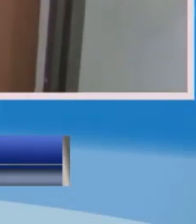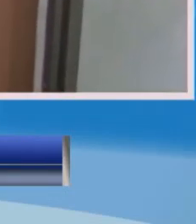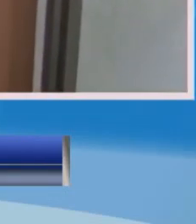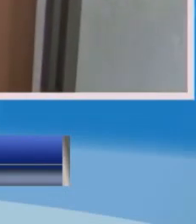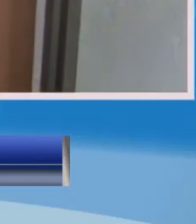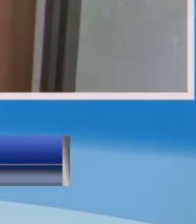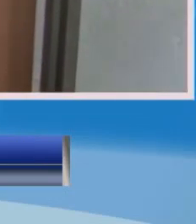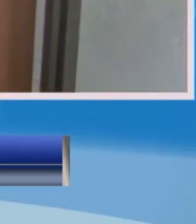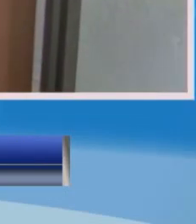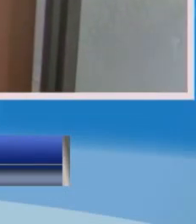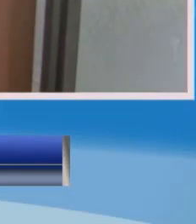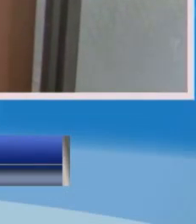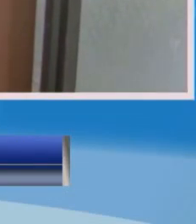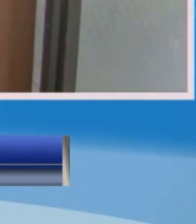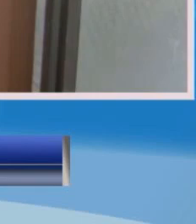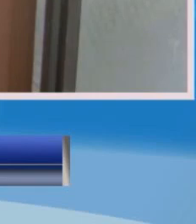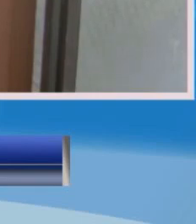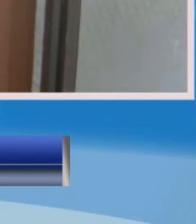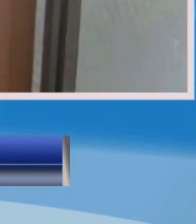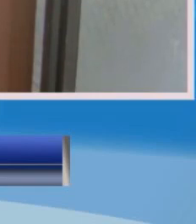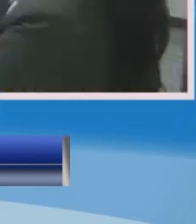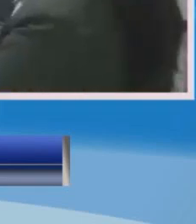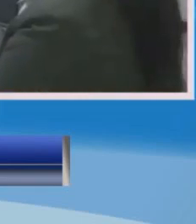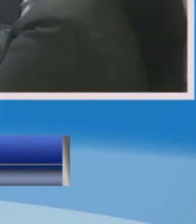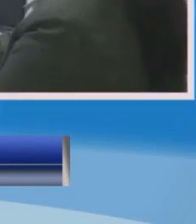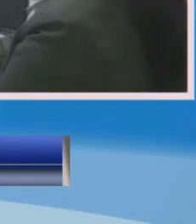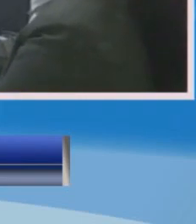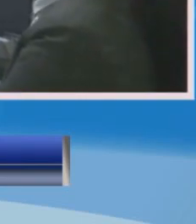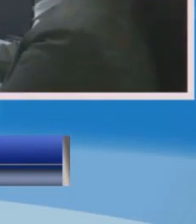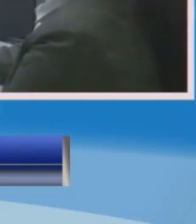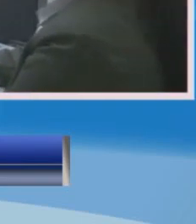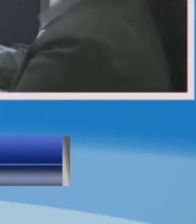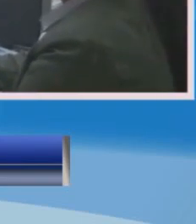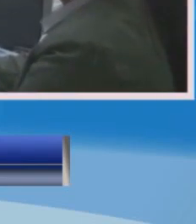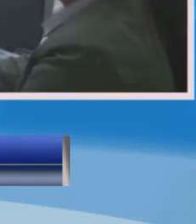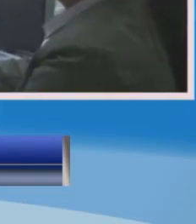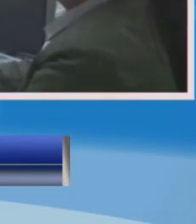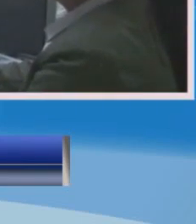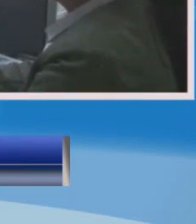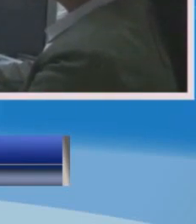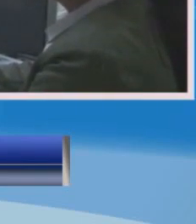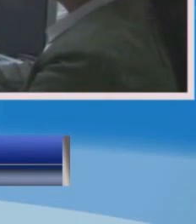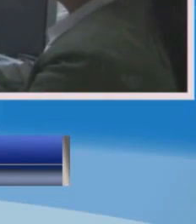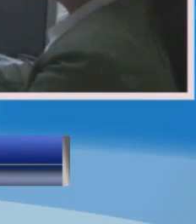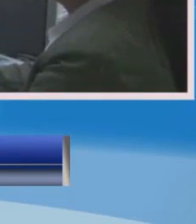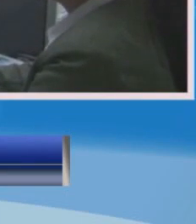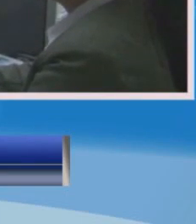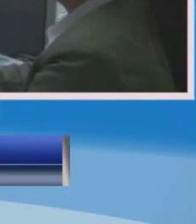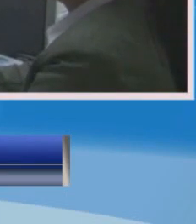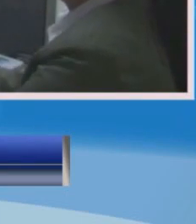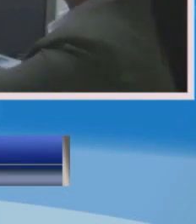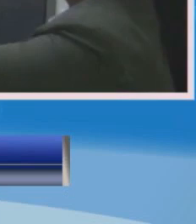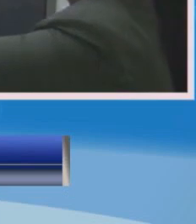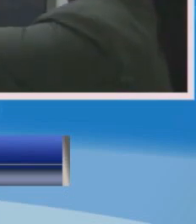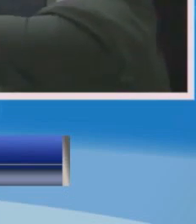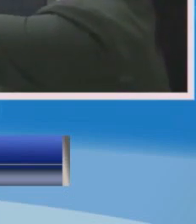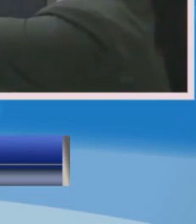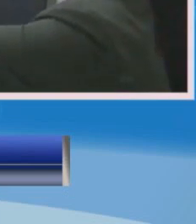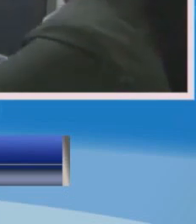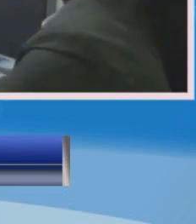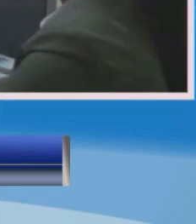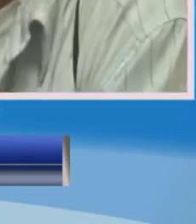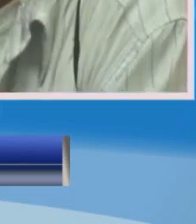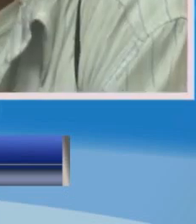que nosotros como grupo parlamentario no acompañamos. Y no lo acompañamos justamente porque consideramos que el tema de la seguridad social